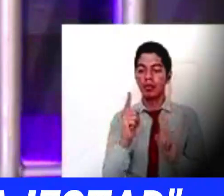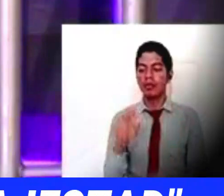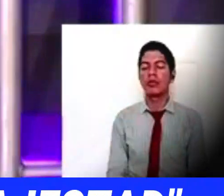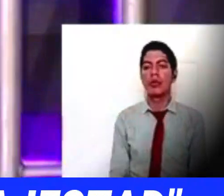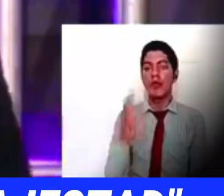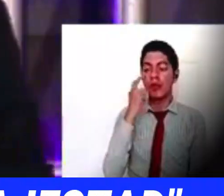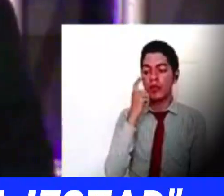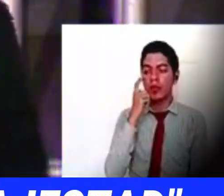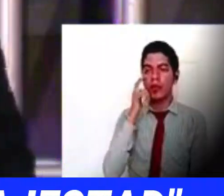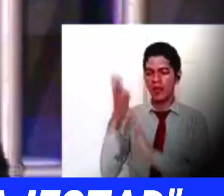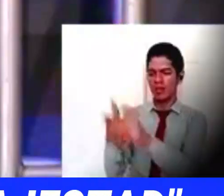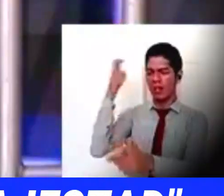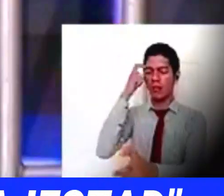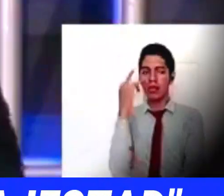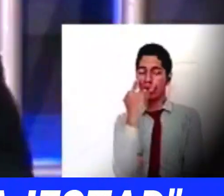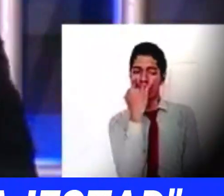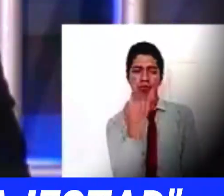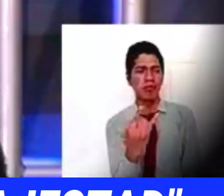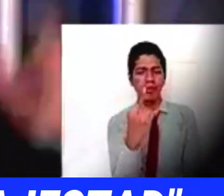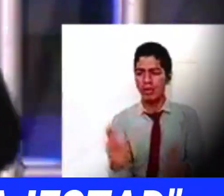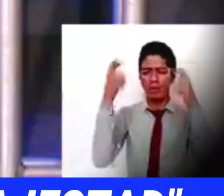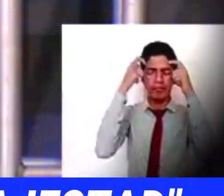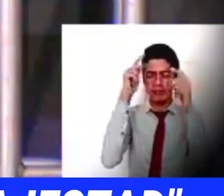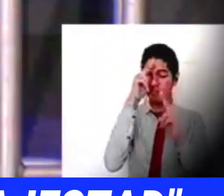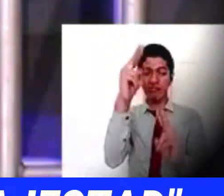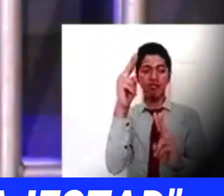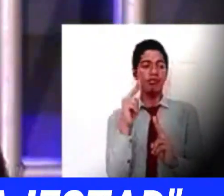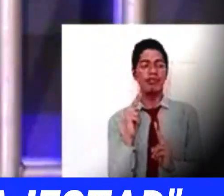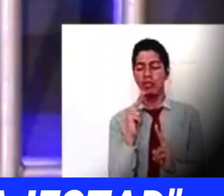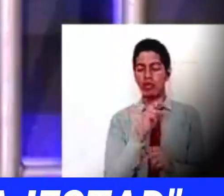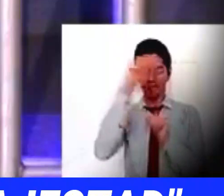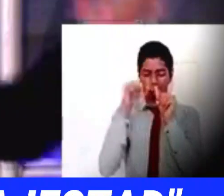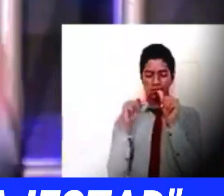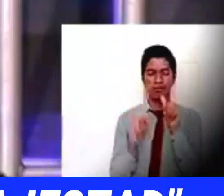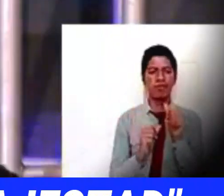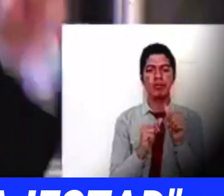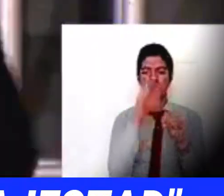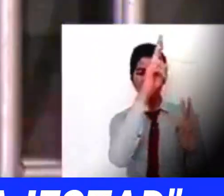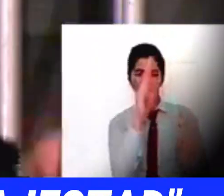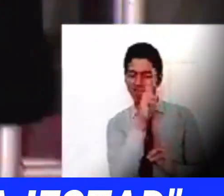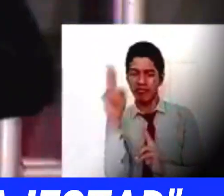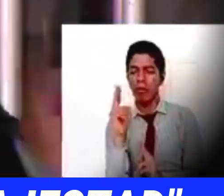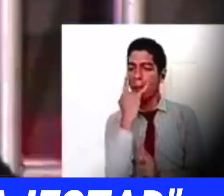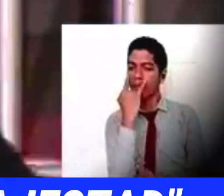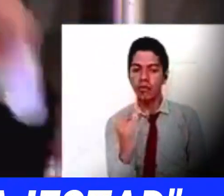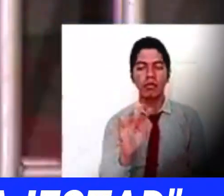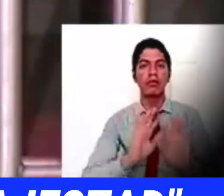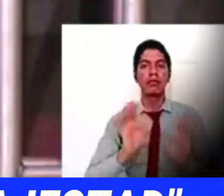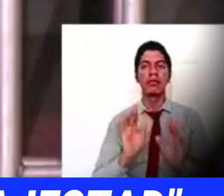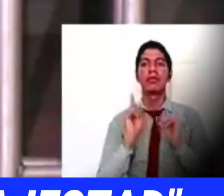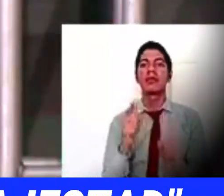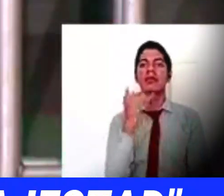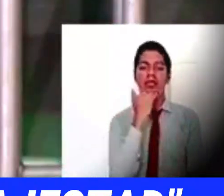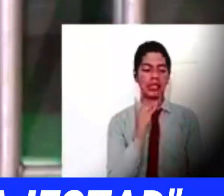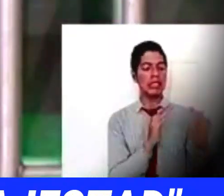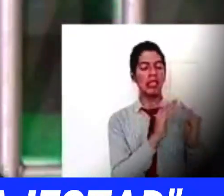coronado, que no estaba buscando ser ungido, que no estaba buscando privilegios, le llegó a la misma casa. Y en esta